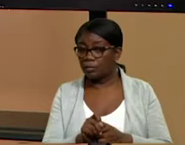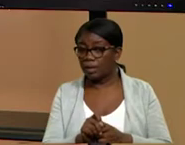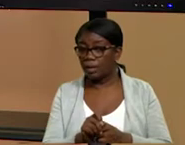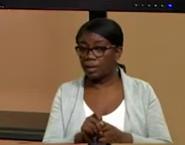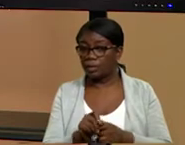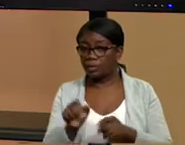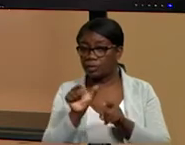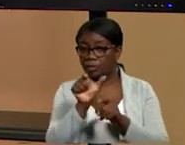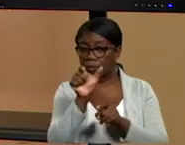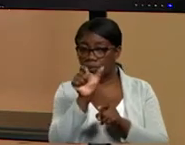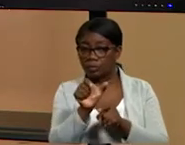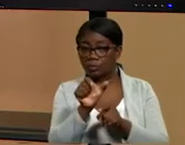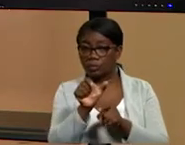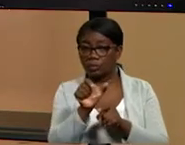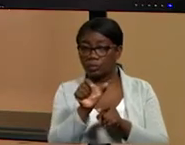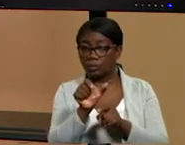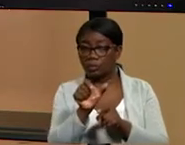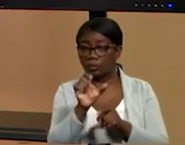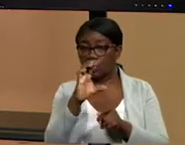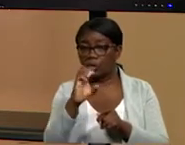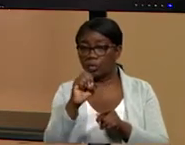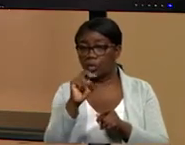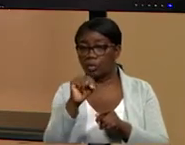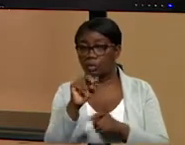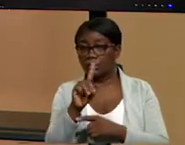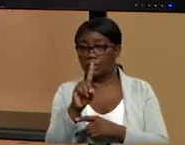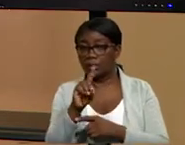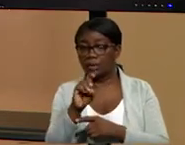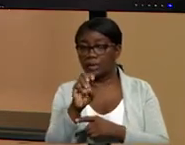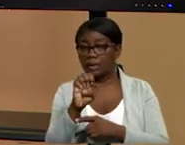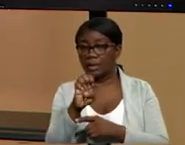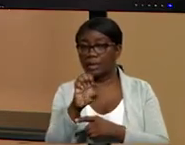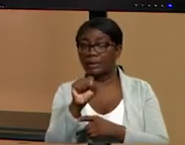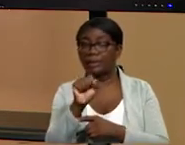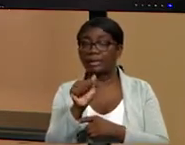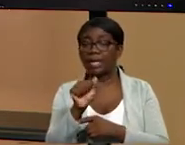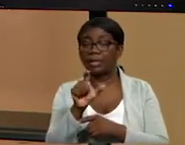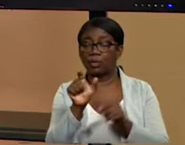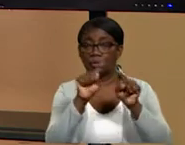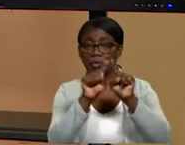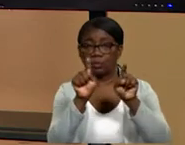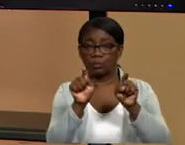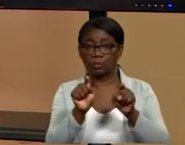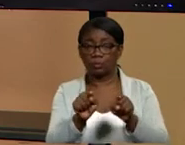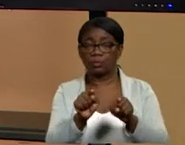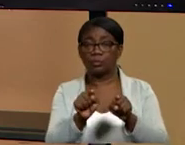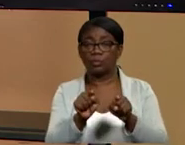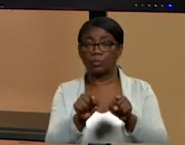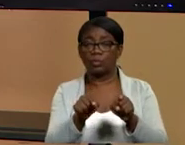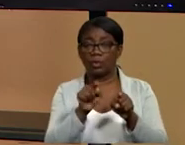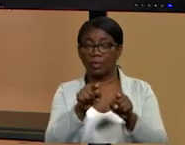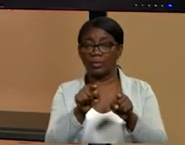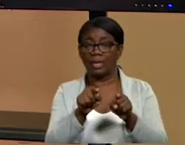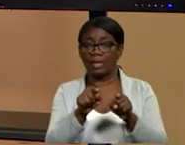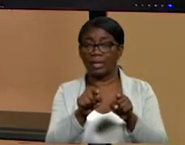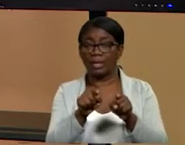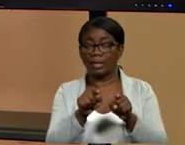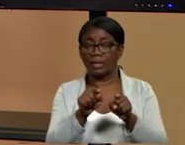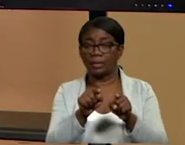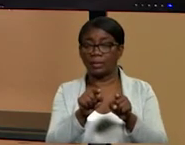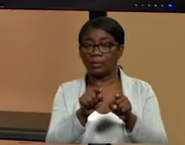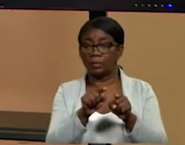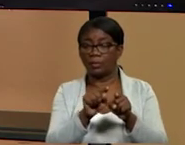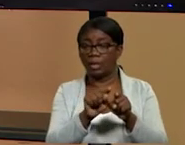condensador, a veces se le dice condensador o el cristal de cuarzo, que normalmente va a generar las oscilaciones, ¿ok?